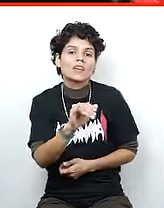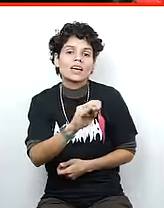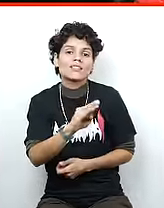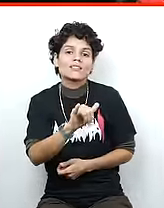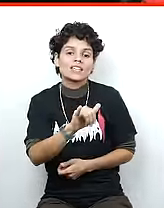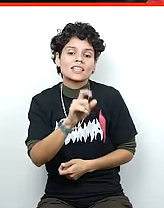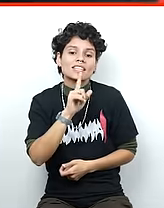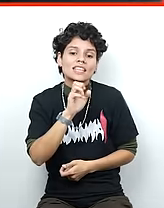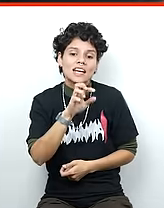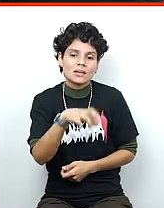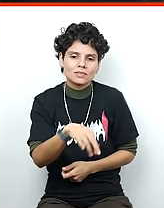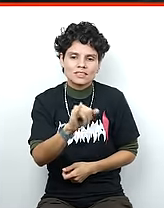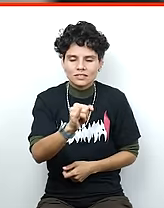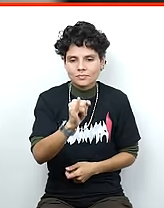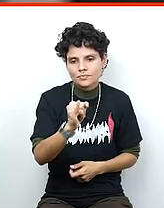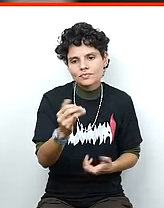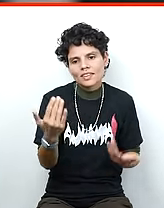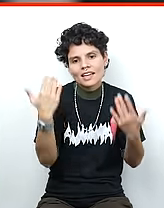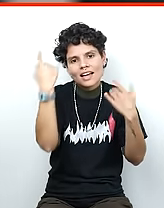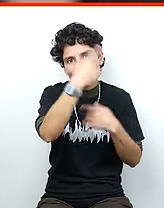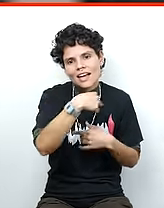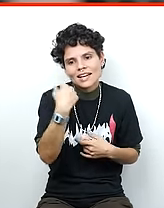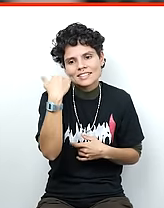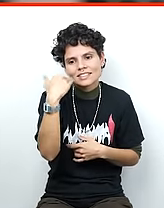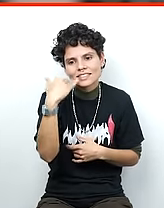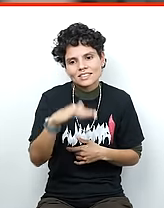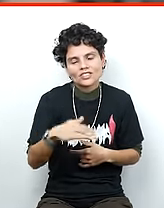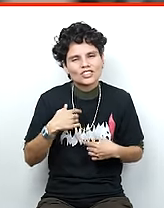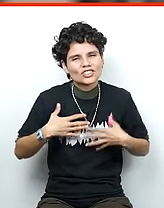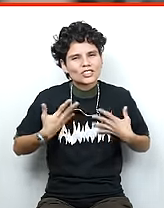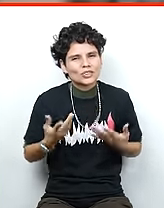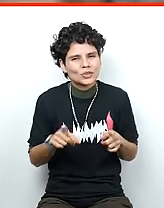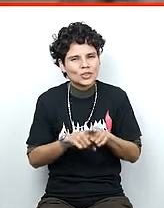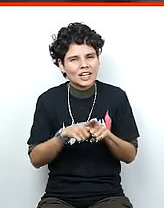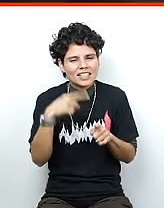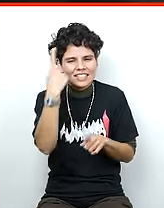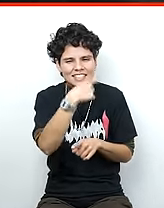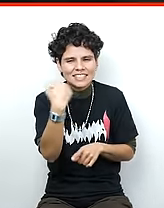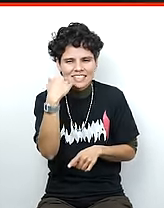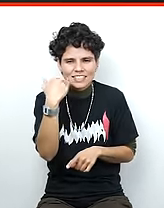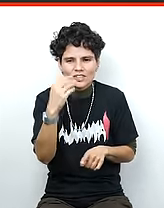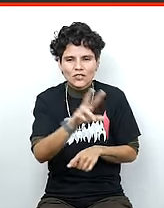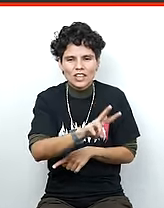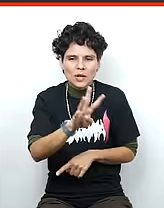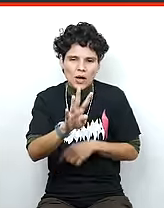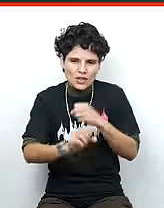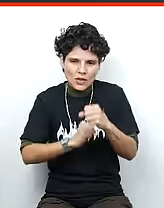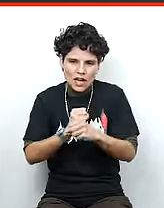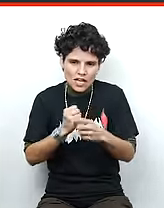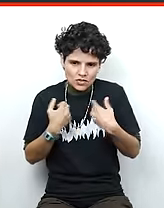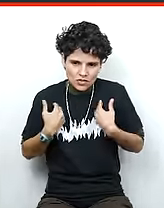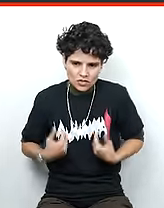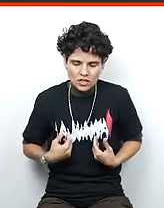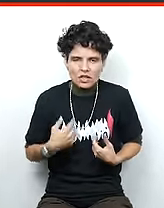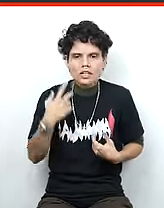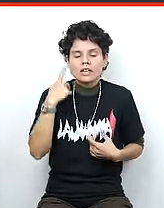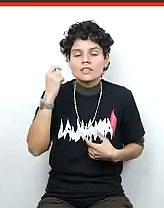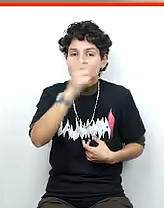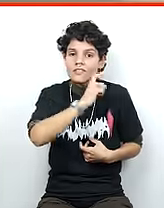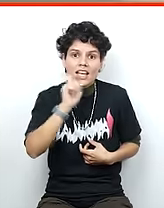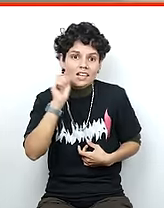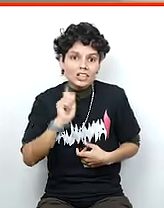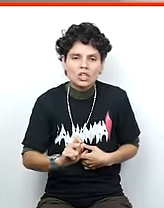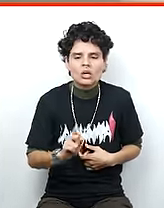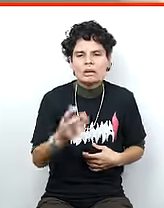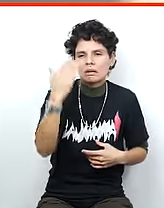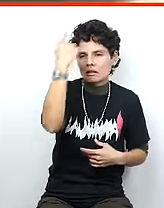Trap? Porque tenés cara de cabrón chico. Cara de niño, cuando me afecto, me parezco cabrón chico. Si tengo 24 y me veo de 18 y me afecto.